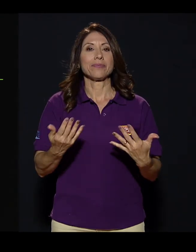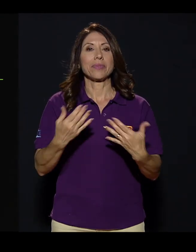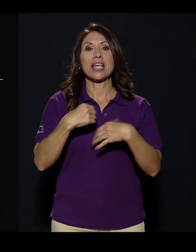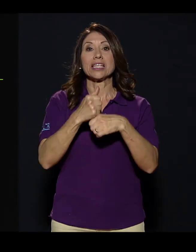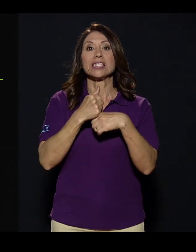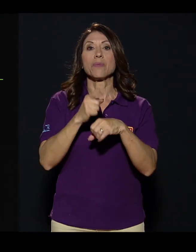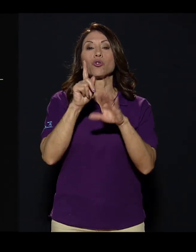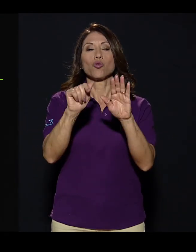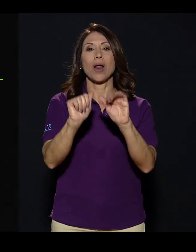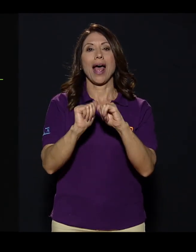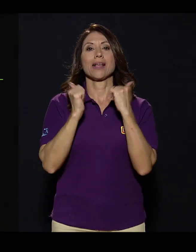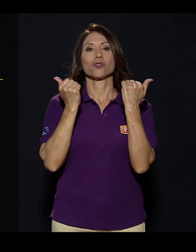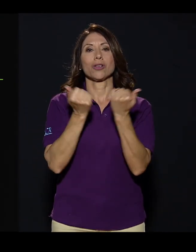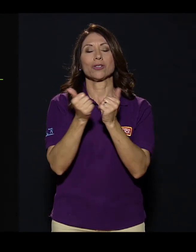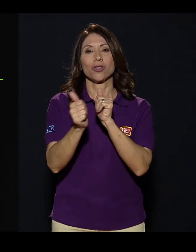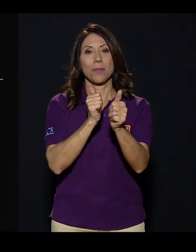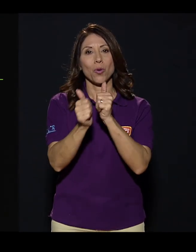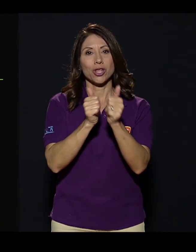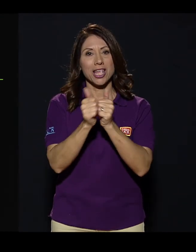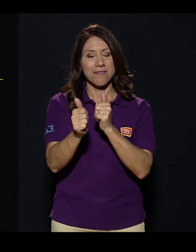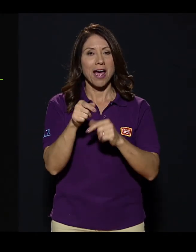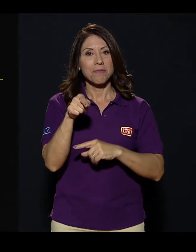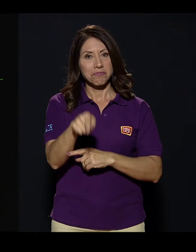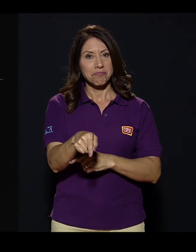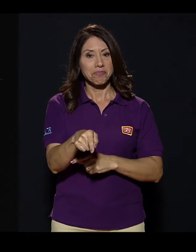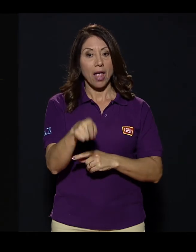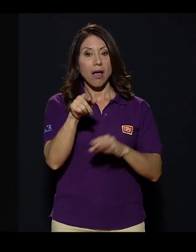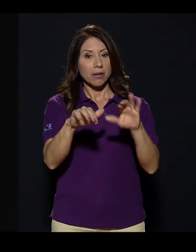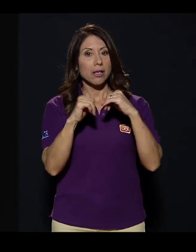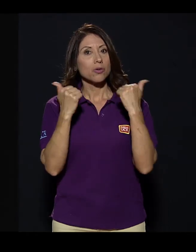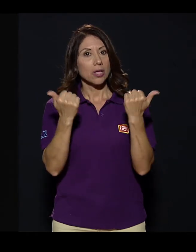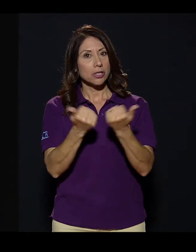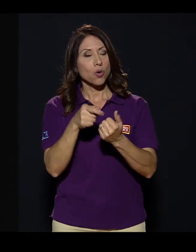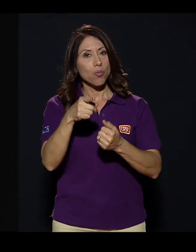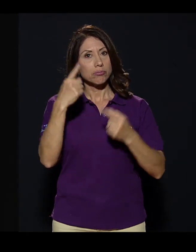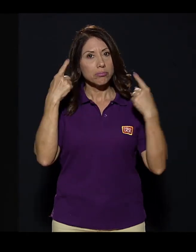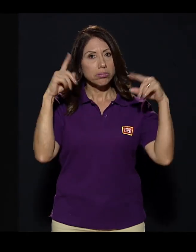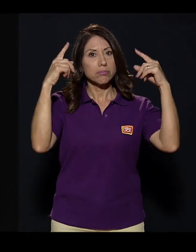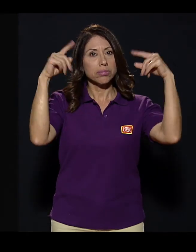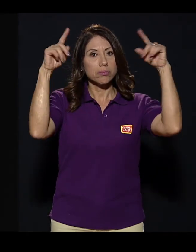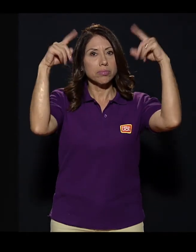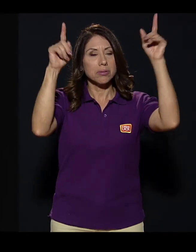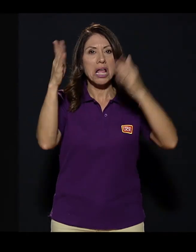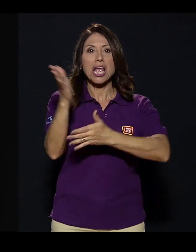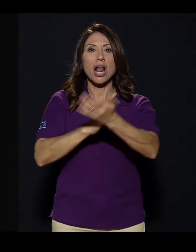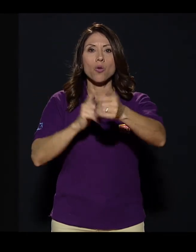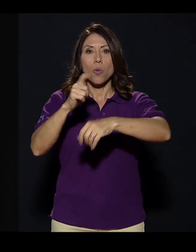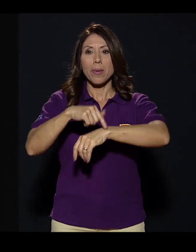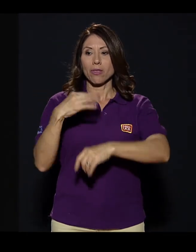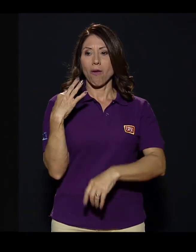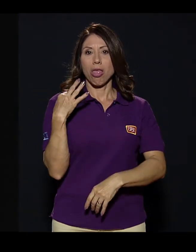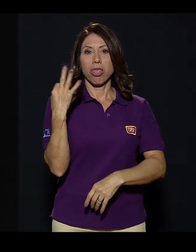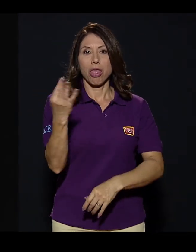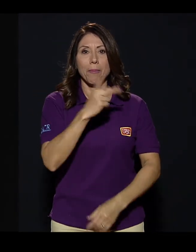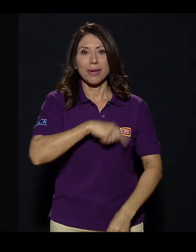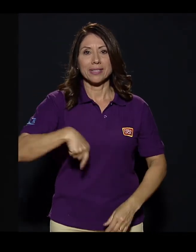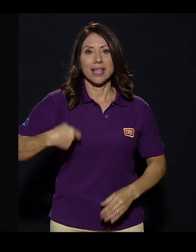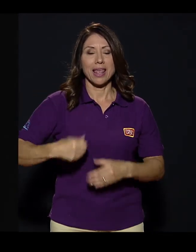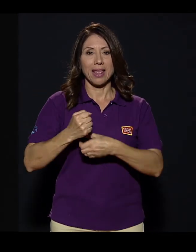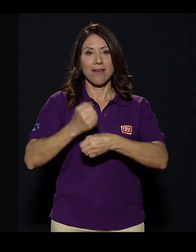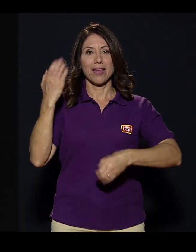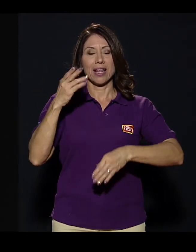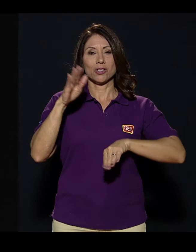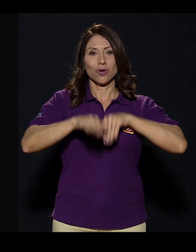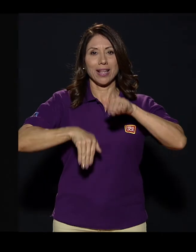eligieron presidente de la Federación de Natación y estuve 14 años como presidente de la Federación Costarricense de Natación Afines. Soy